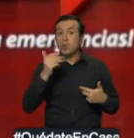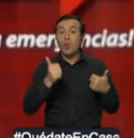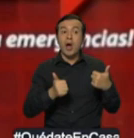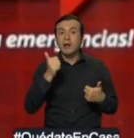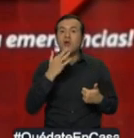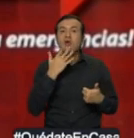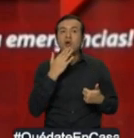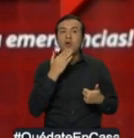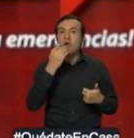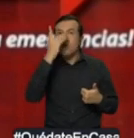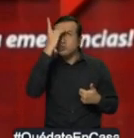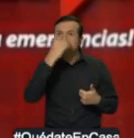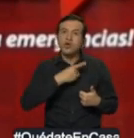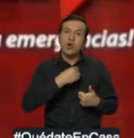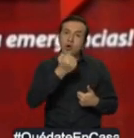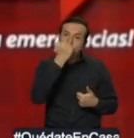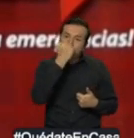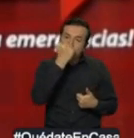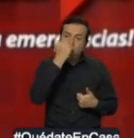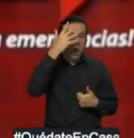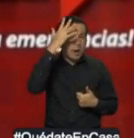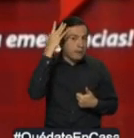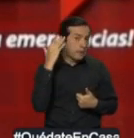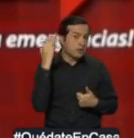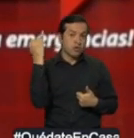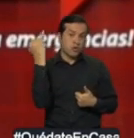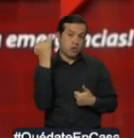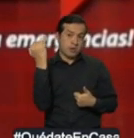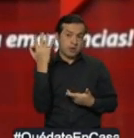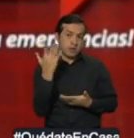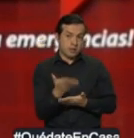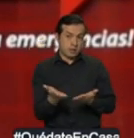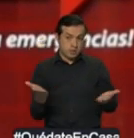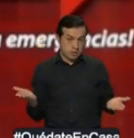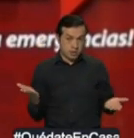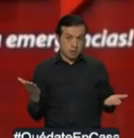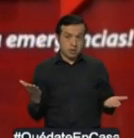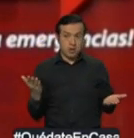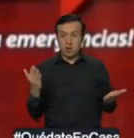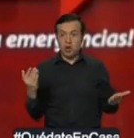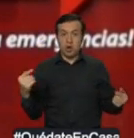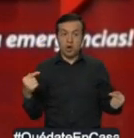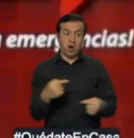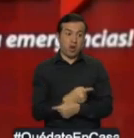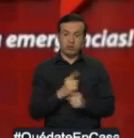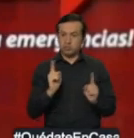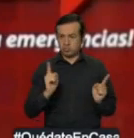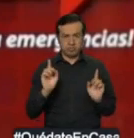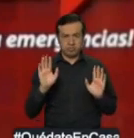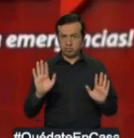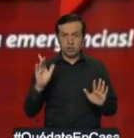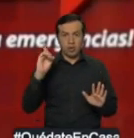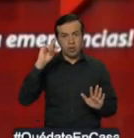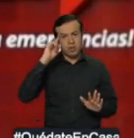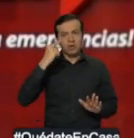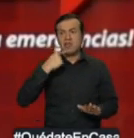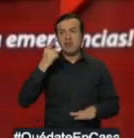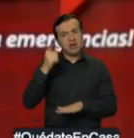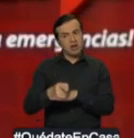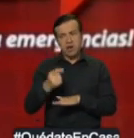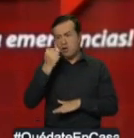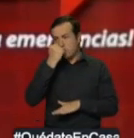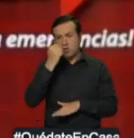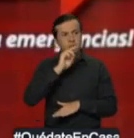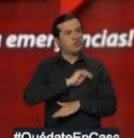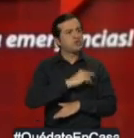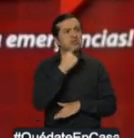amarillo o verde compartir esta decisión porque no es momento de entrar en contradicciones no queremos que el gobierno diga rojo y un